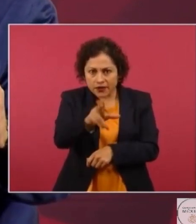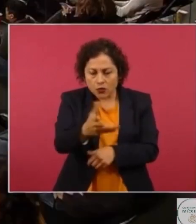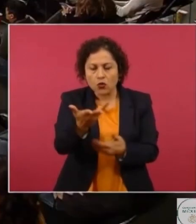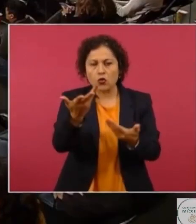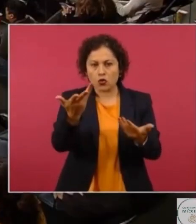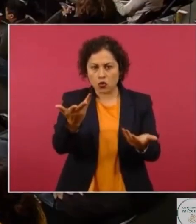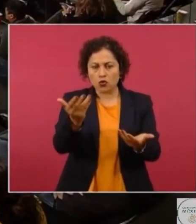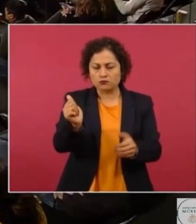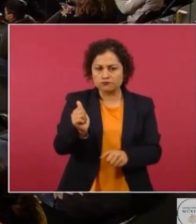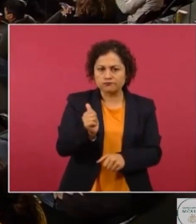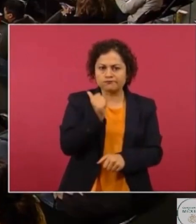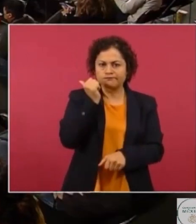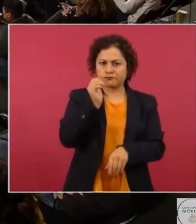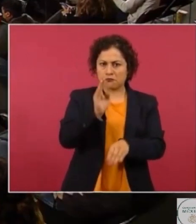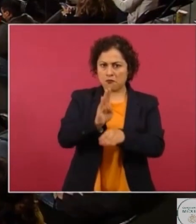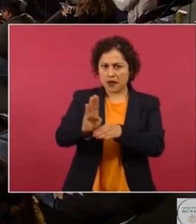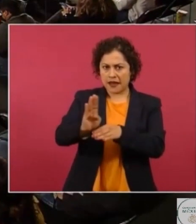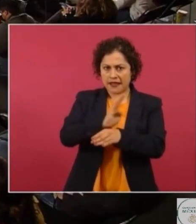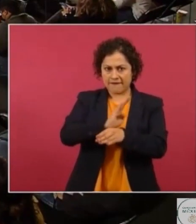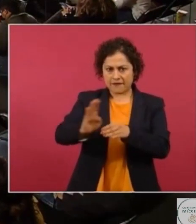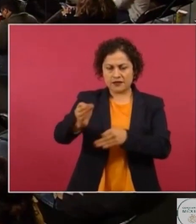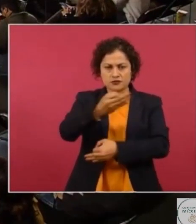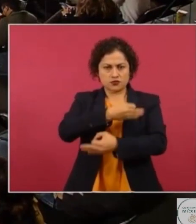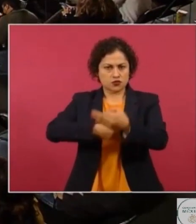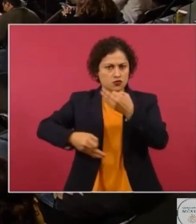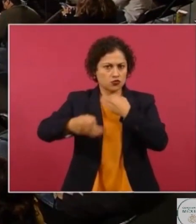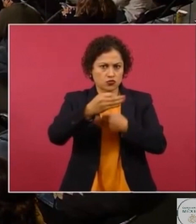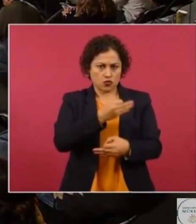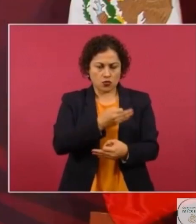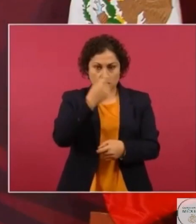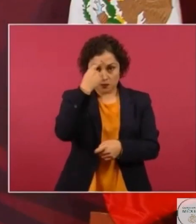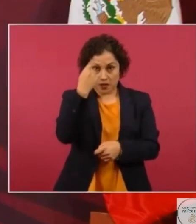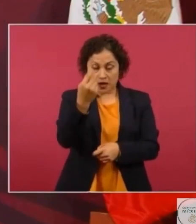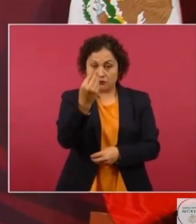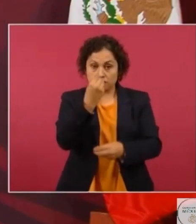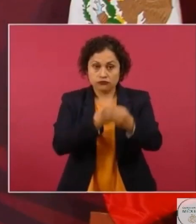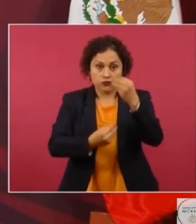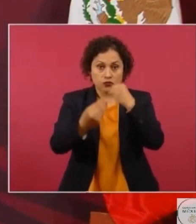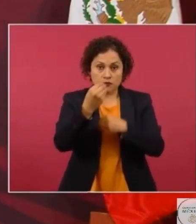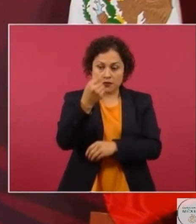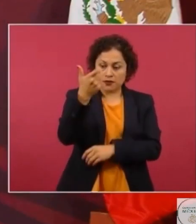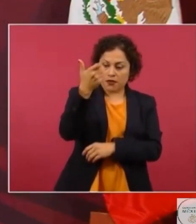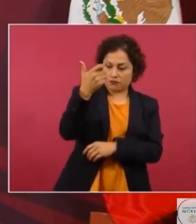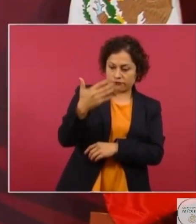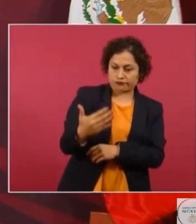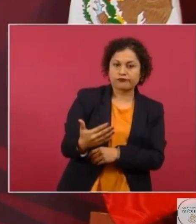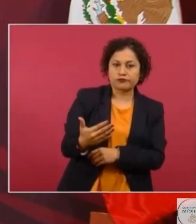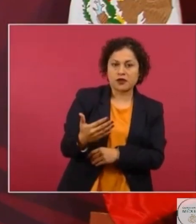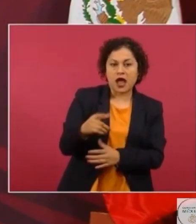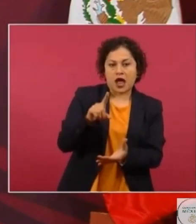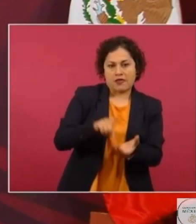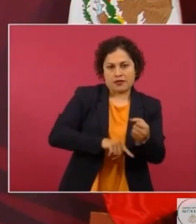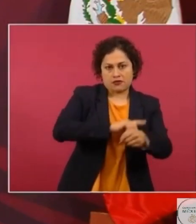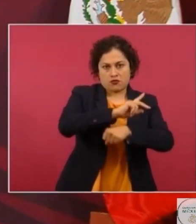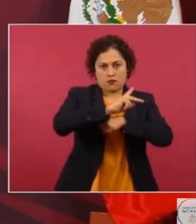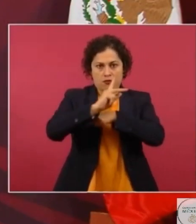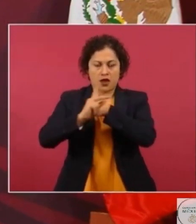obtener alimentos a buen precio para el mercado interno de los